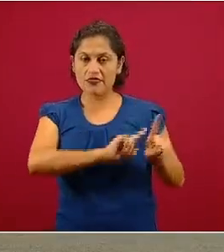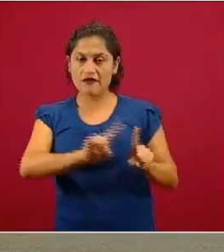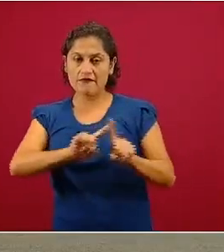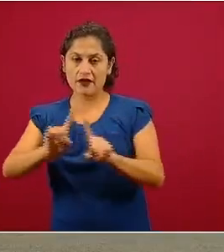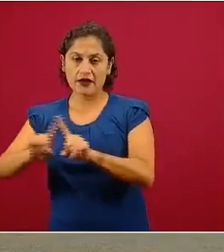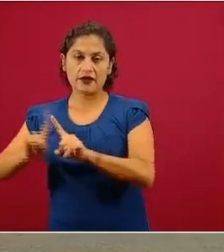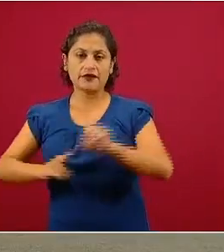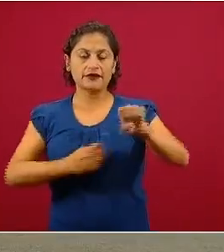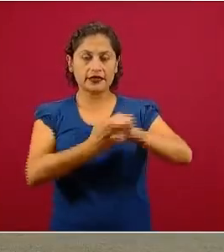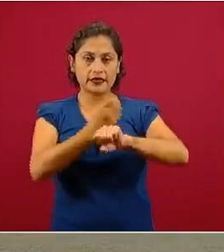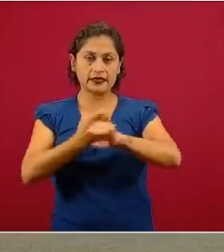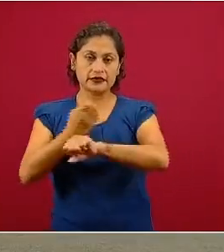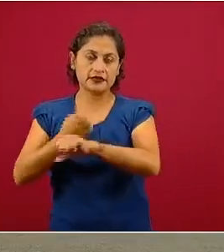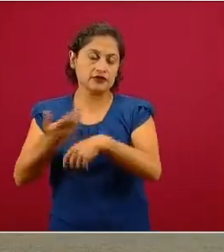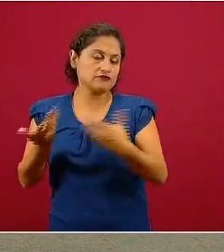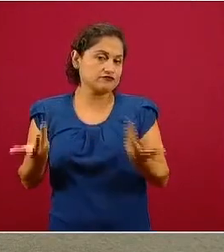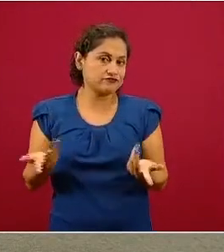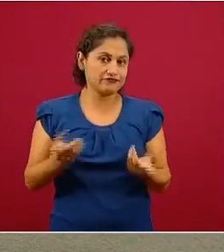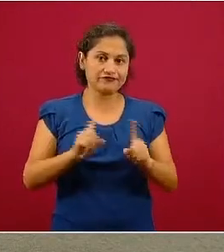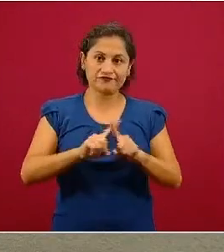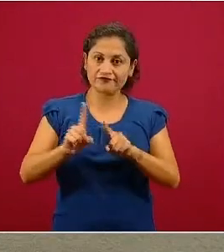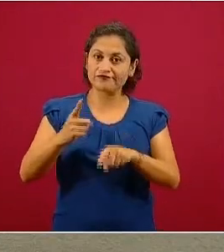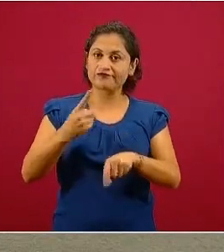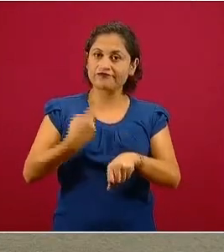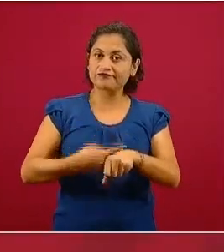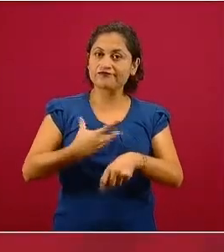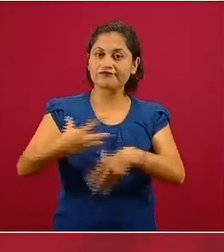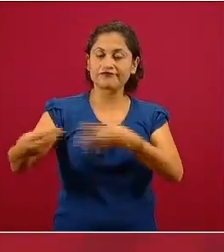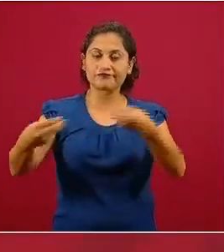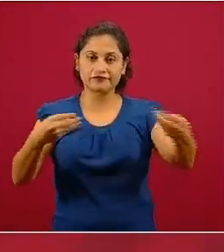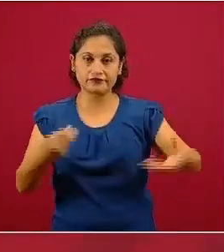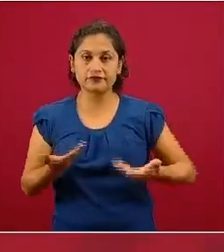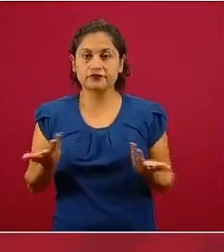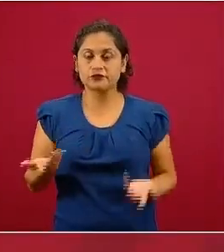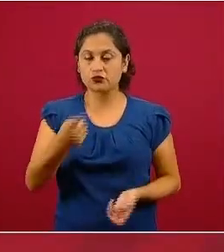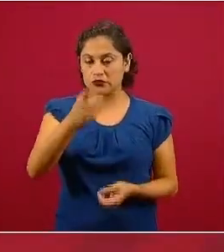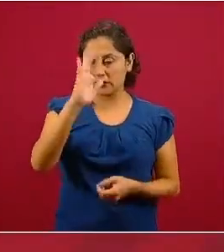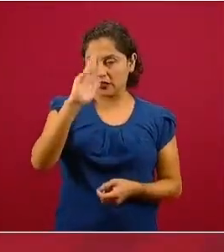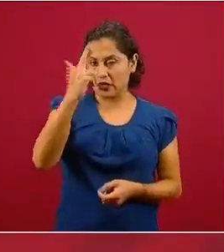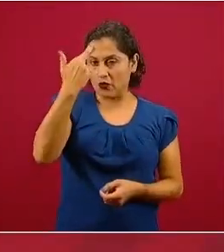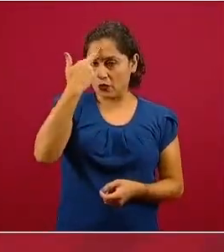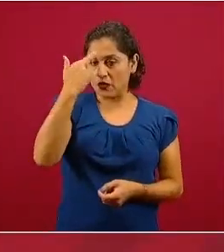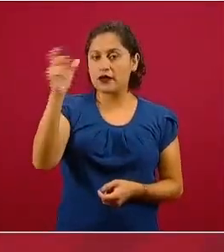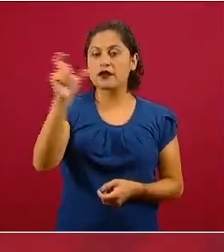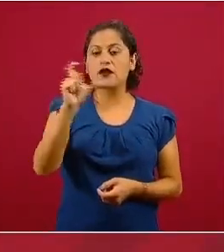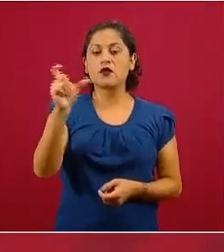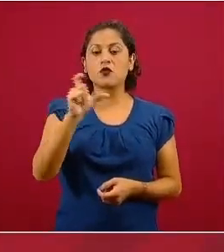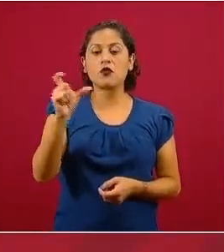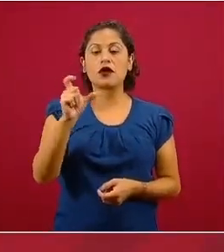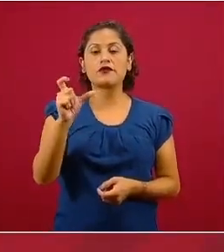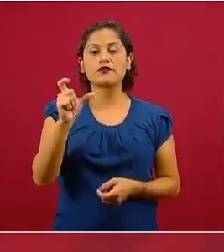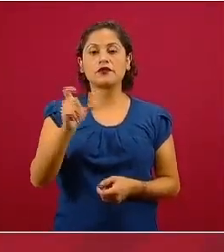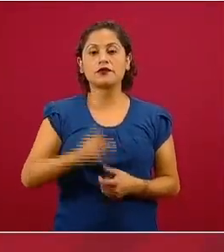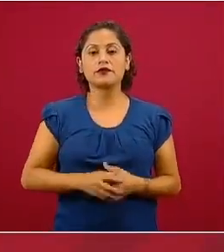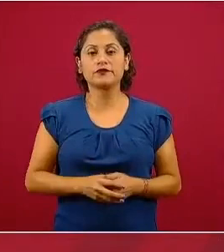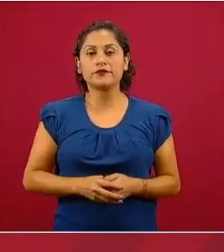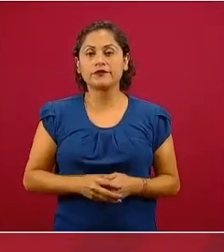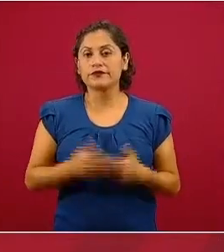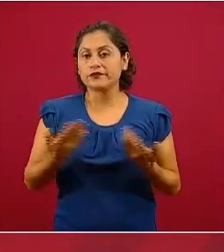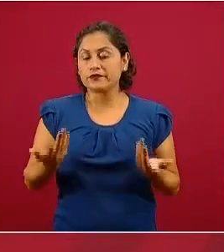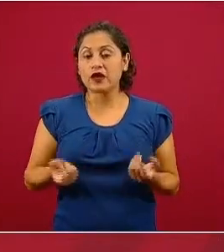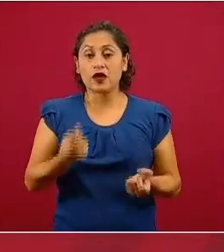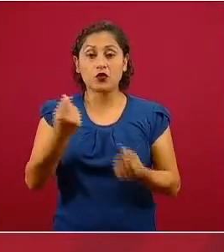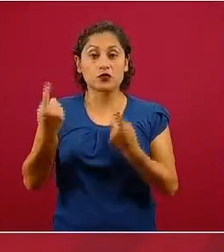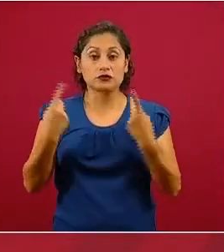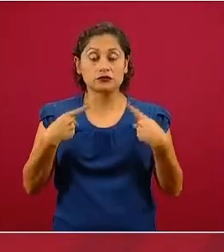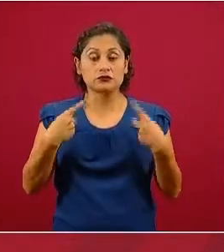hay en las entidades federativas. Recordarán que cuando algún segmento de la población, este segmento que ha tenido una idea fija a lo